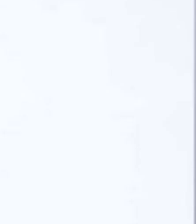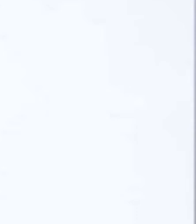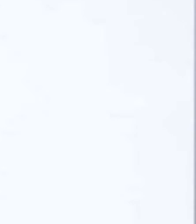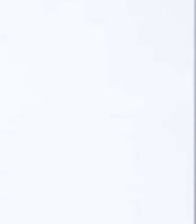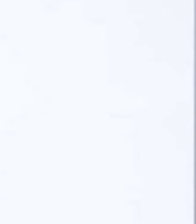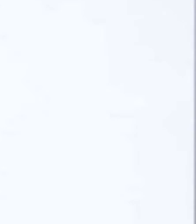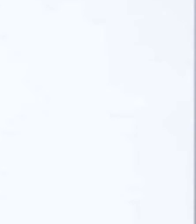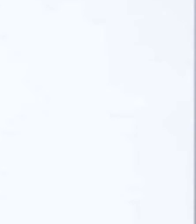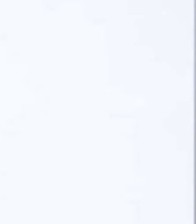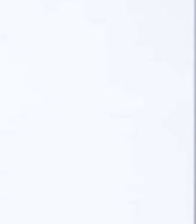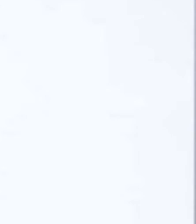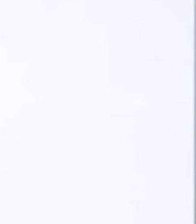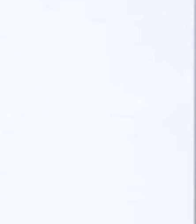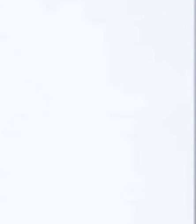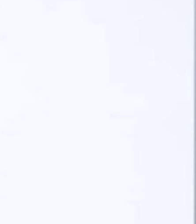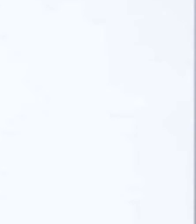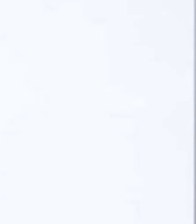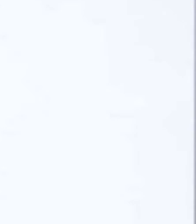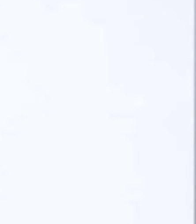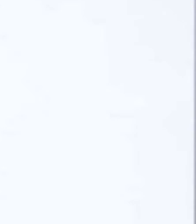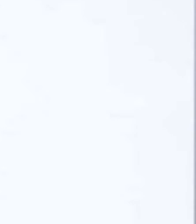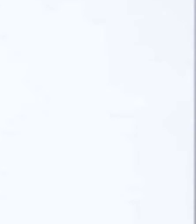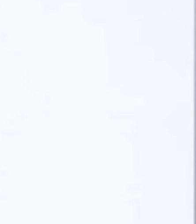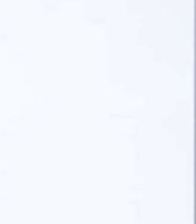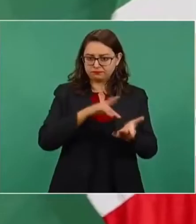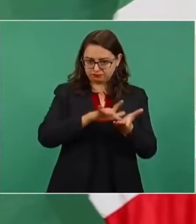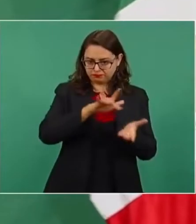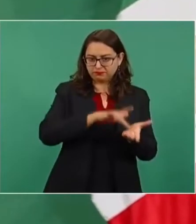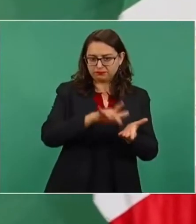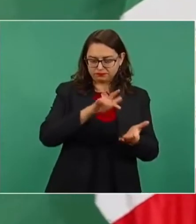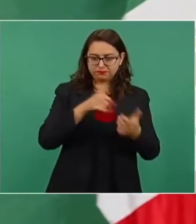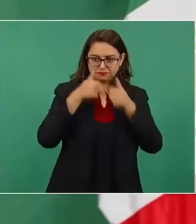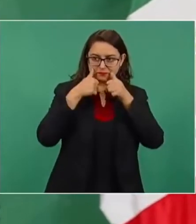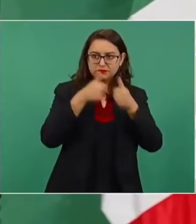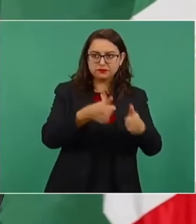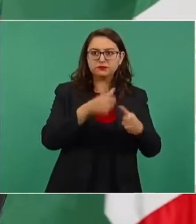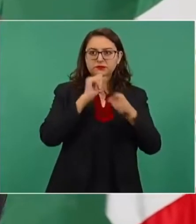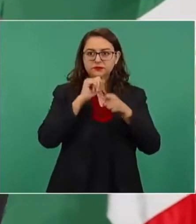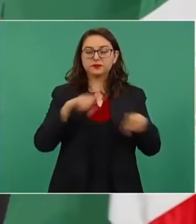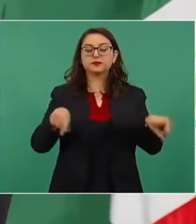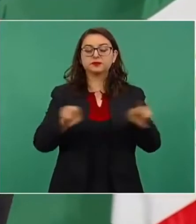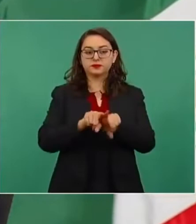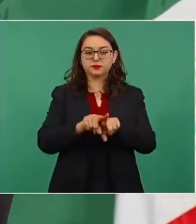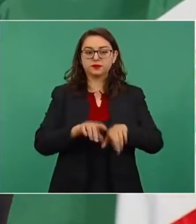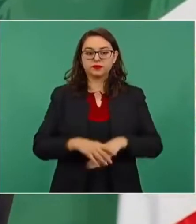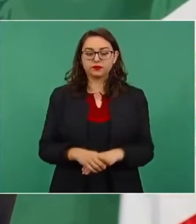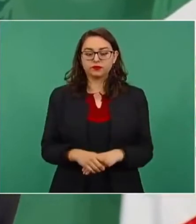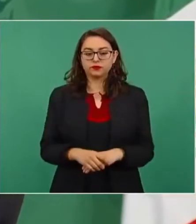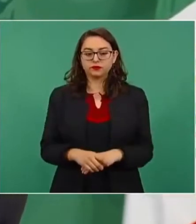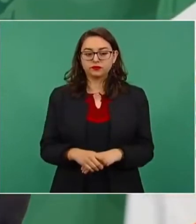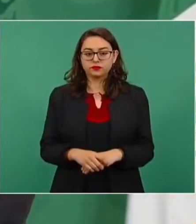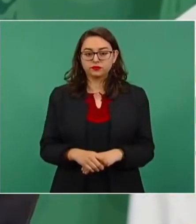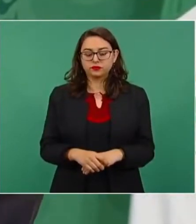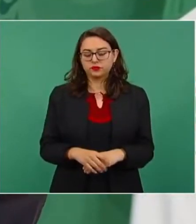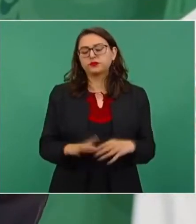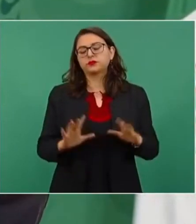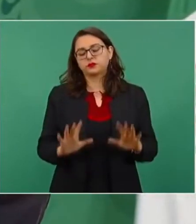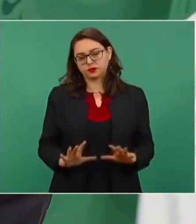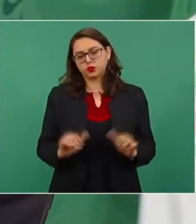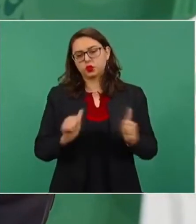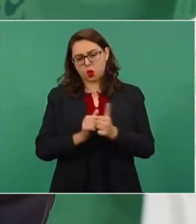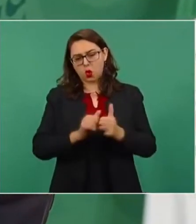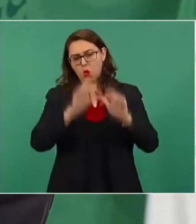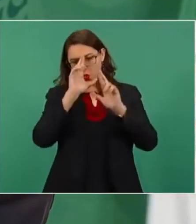De todas maneras, nosotros vamos a participar, siendo respetuosos de